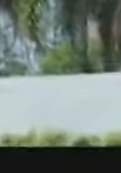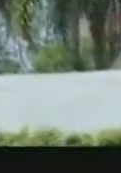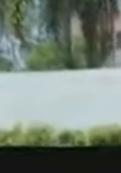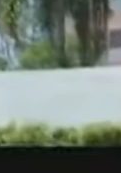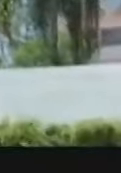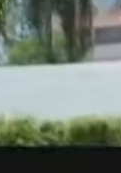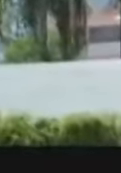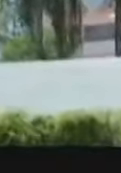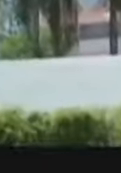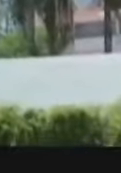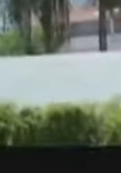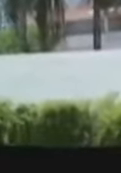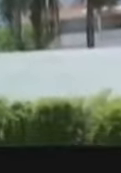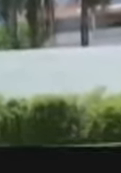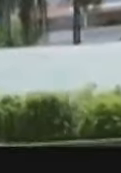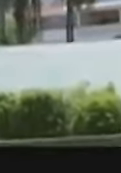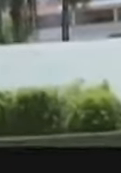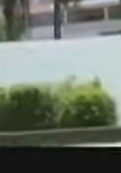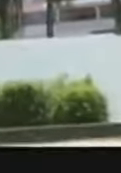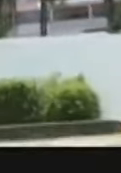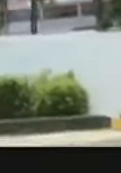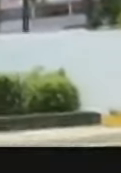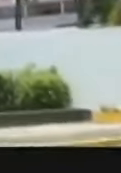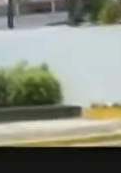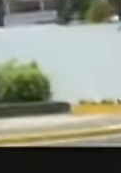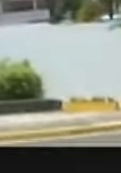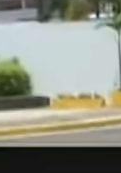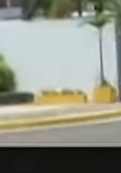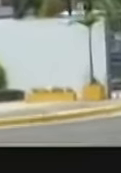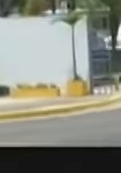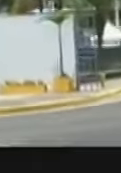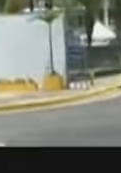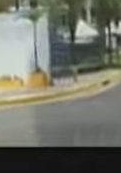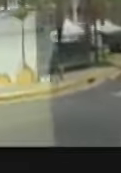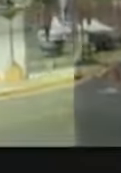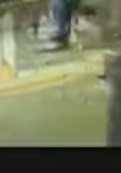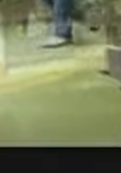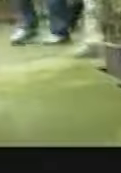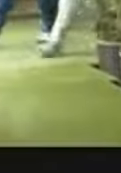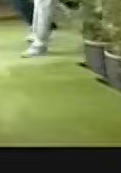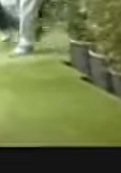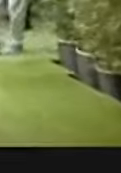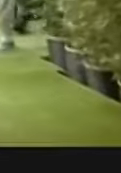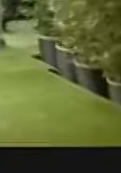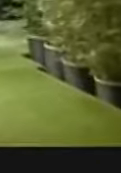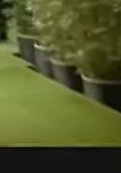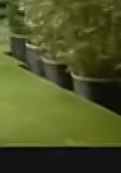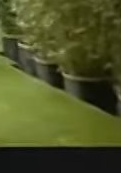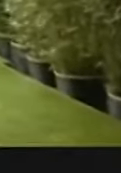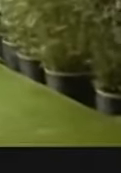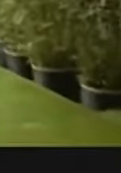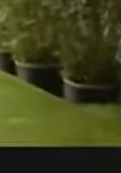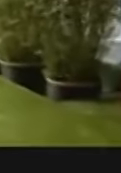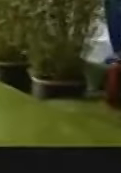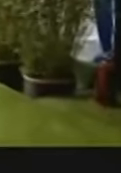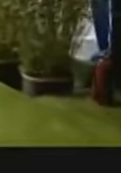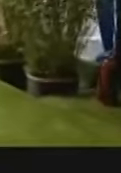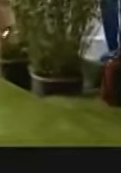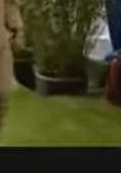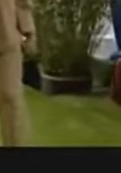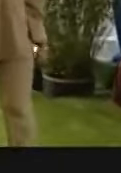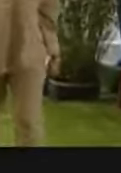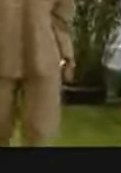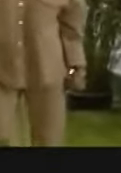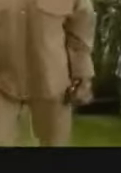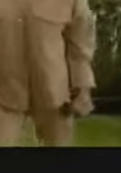venezolano, jóvenes de las escuelas, los liceos y las universidades que están presentes acá en esta